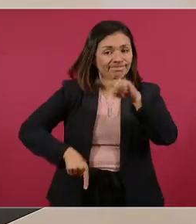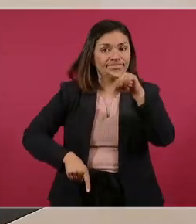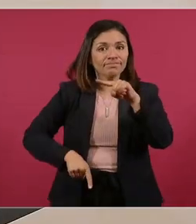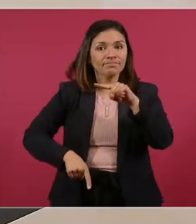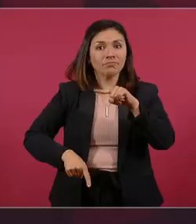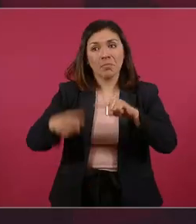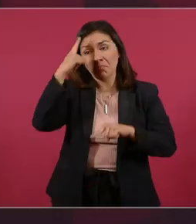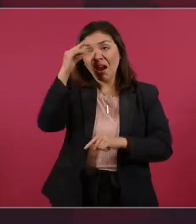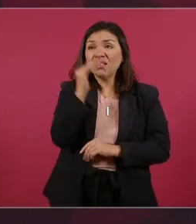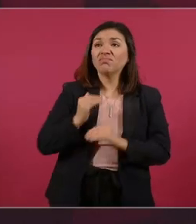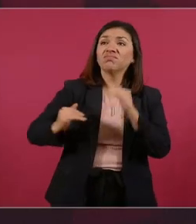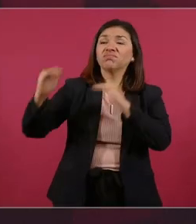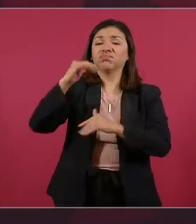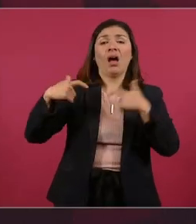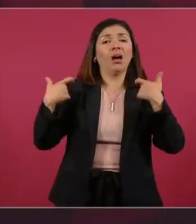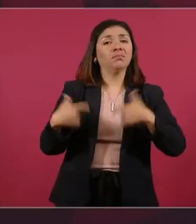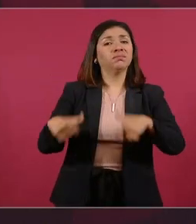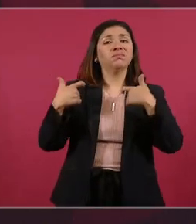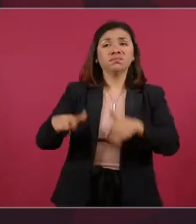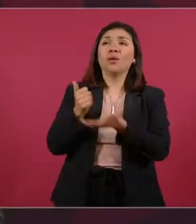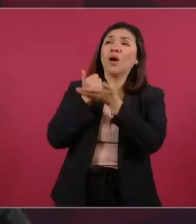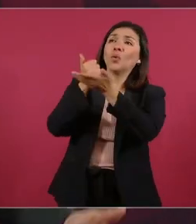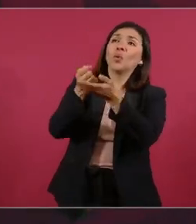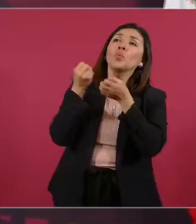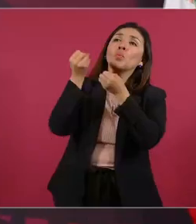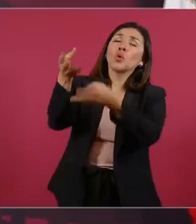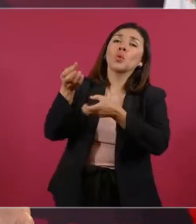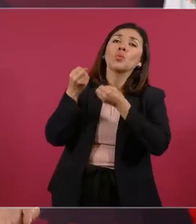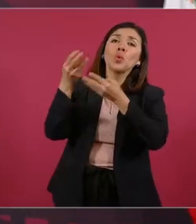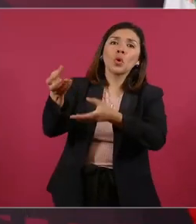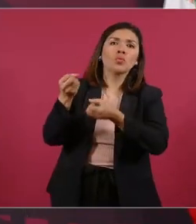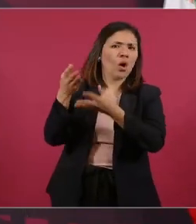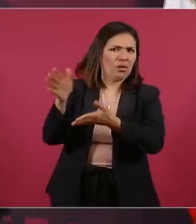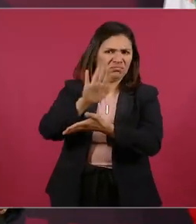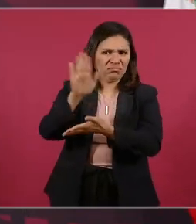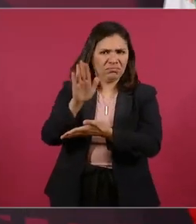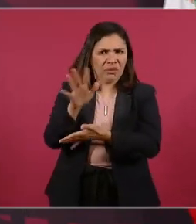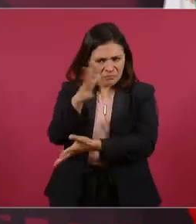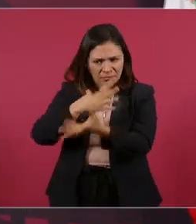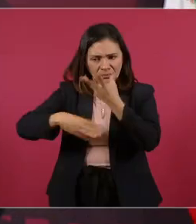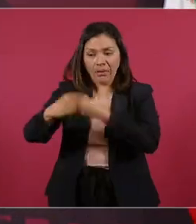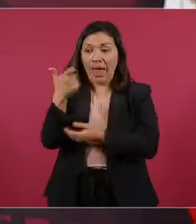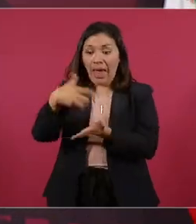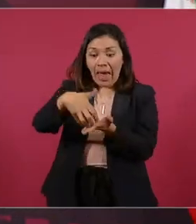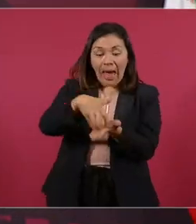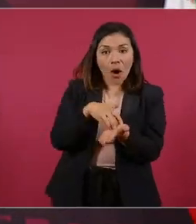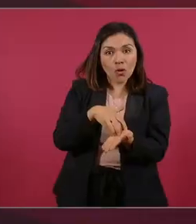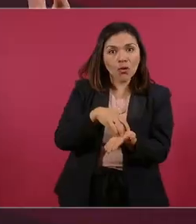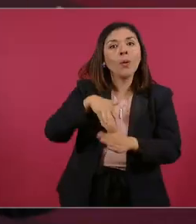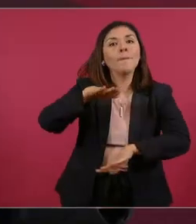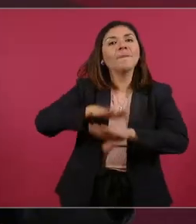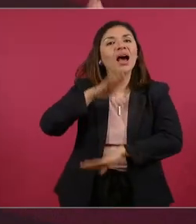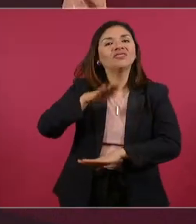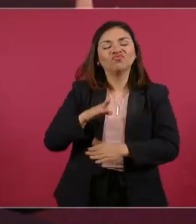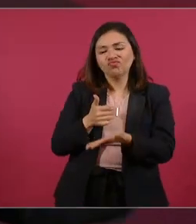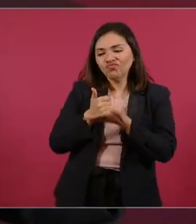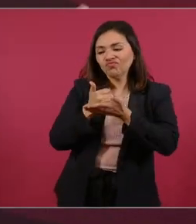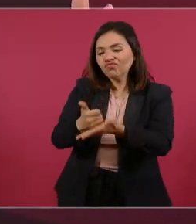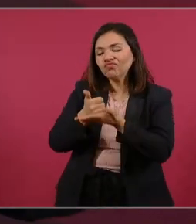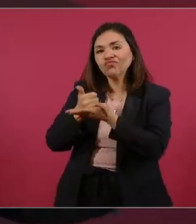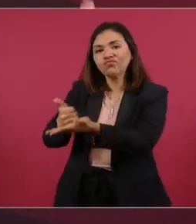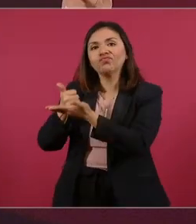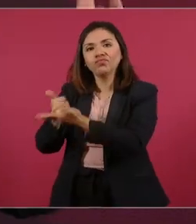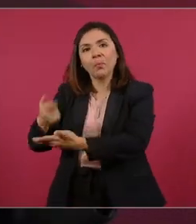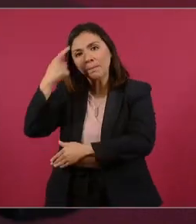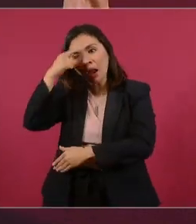para los altos funcionarios públicos, y que todo eso que se ahorra se destine